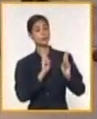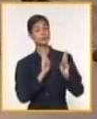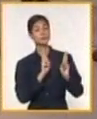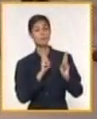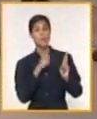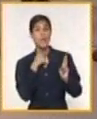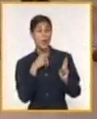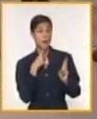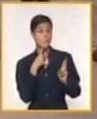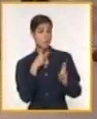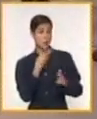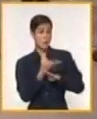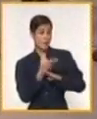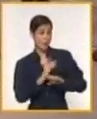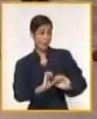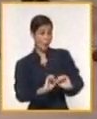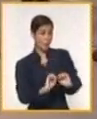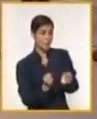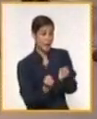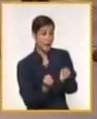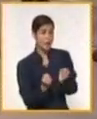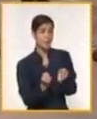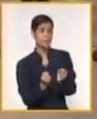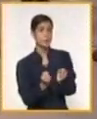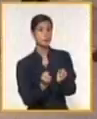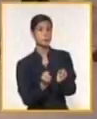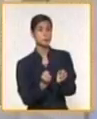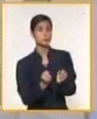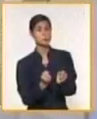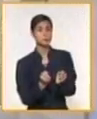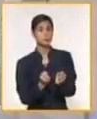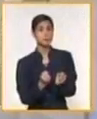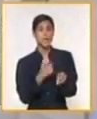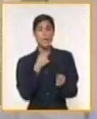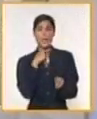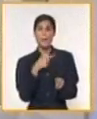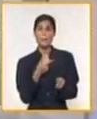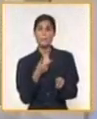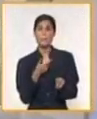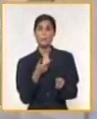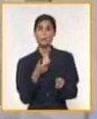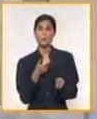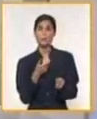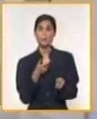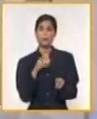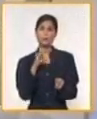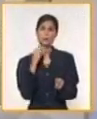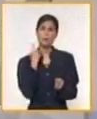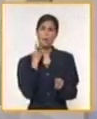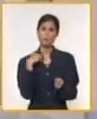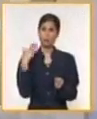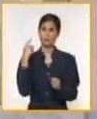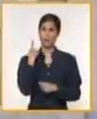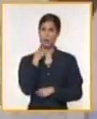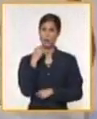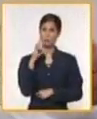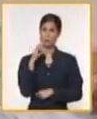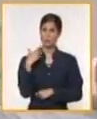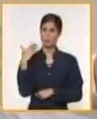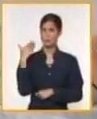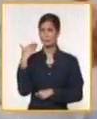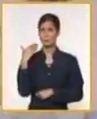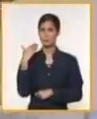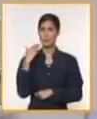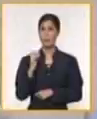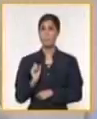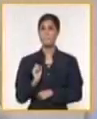más o ahora, como hizo hace unos 8 años atrás, cuando hizo su